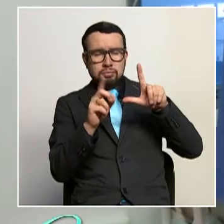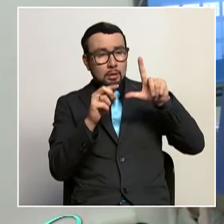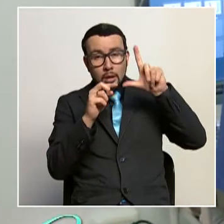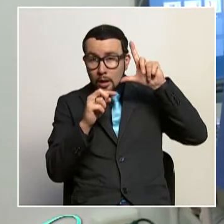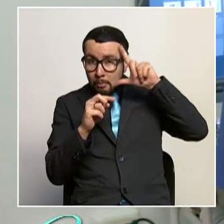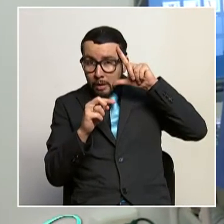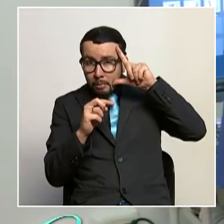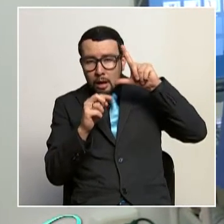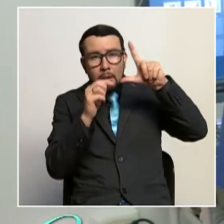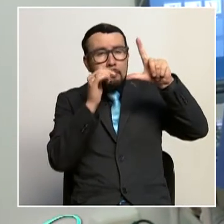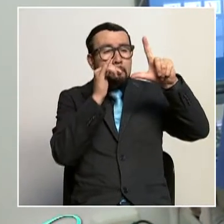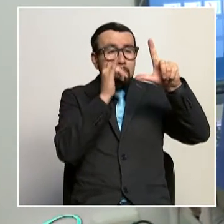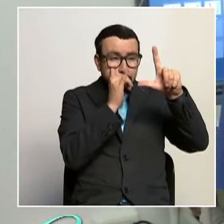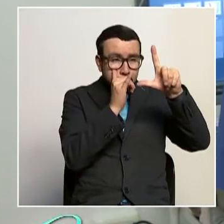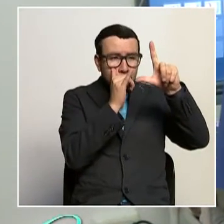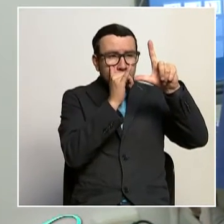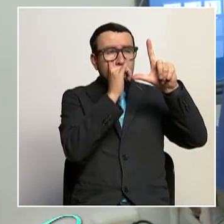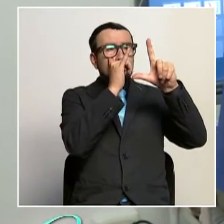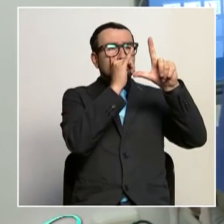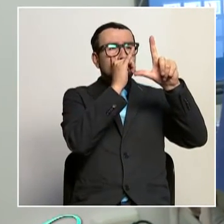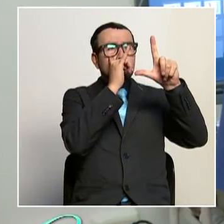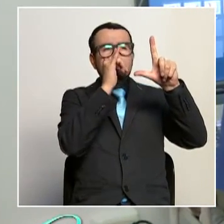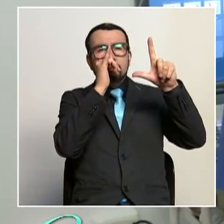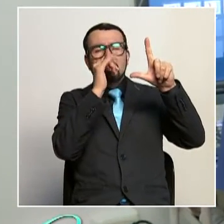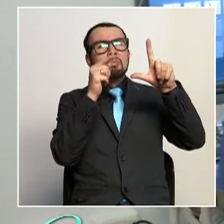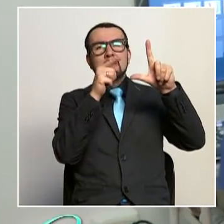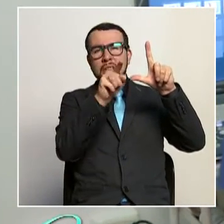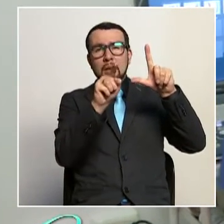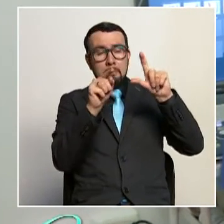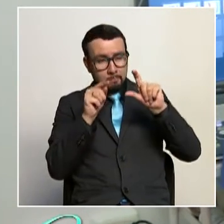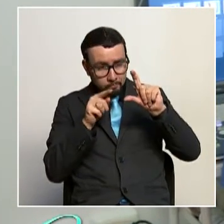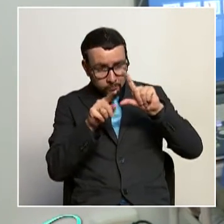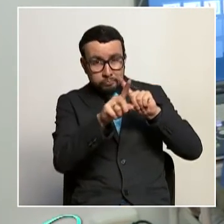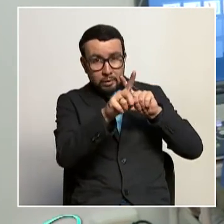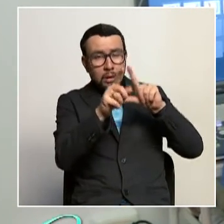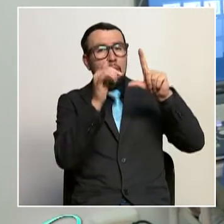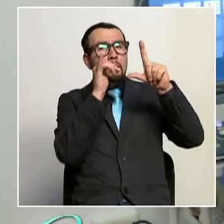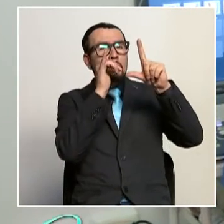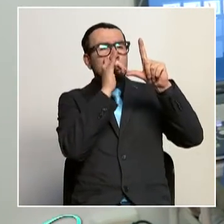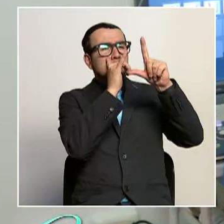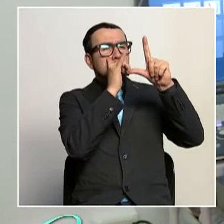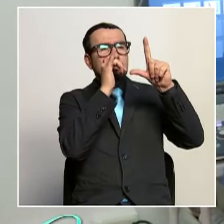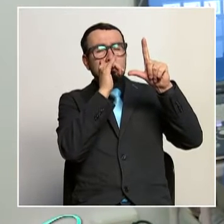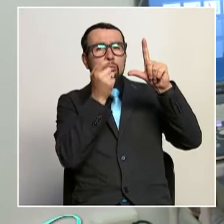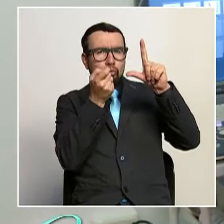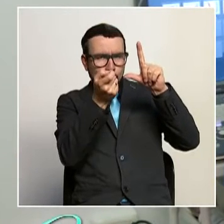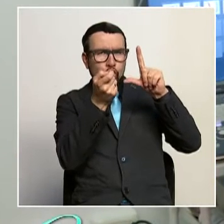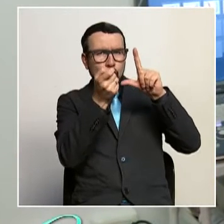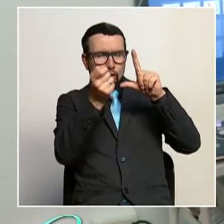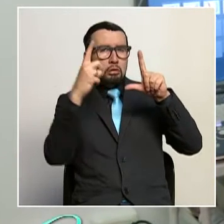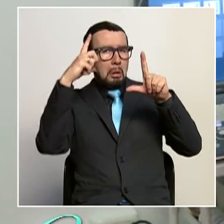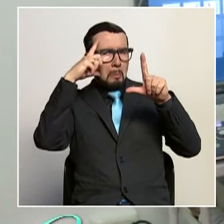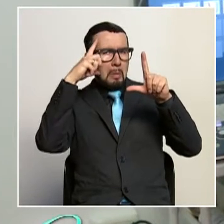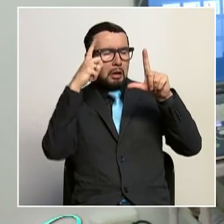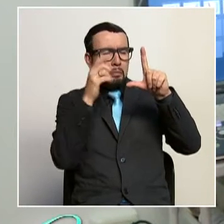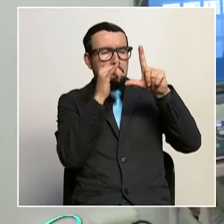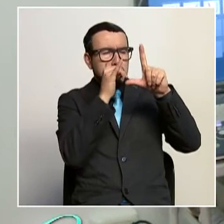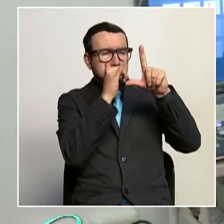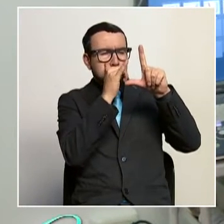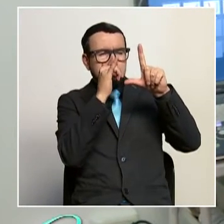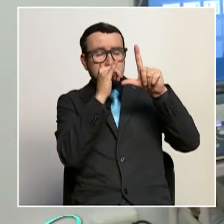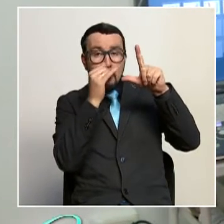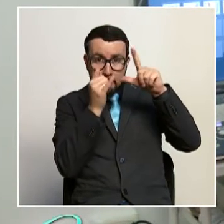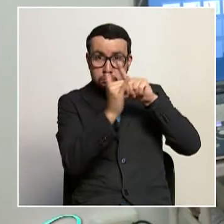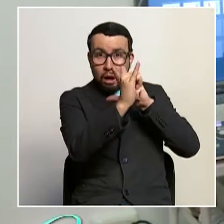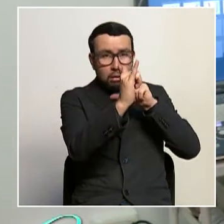paciente, sino que va a mirar desde afuera, porque ya está colocado el espéculo, va a mirar desde afuera, sí muy cerca a la vagina, pero nunca está interna.